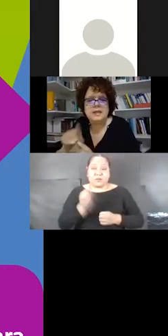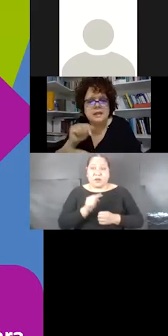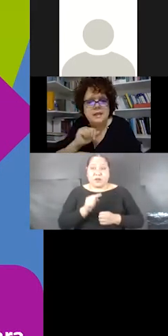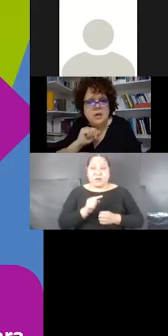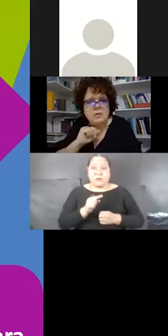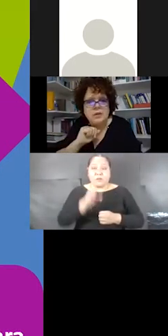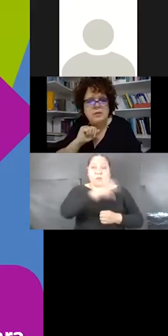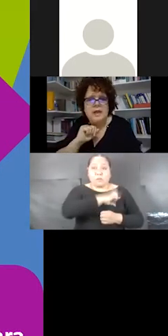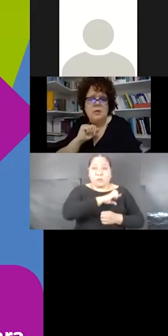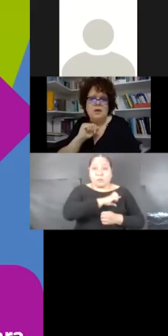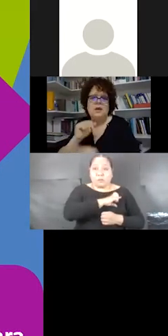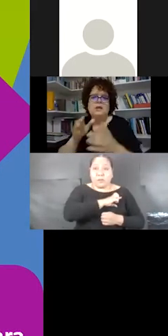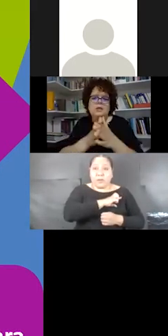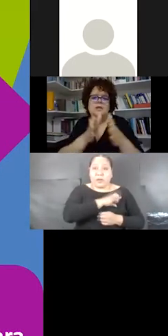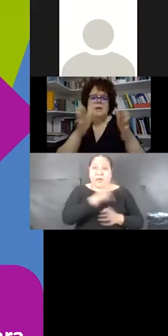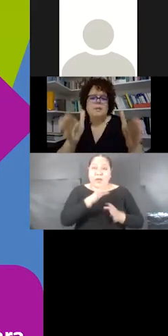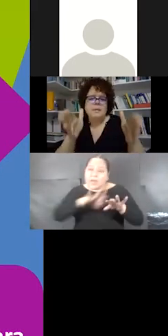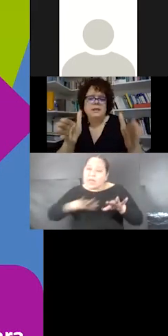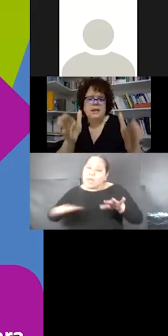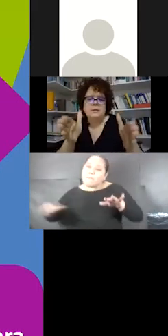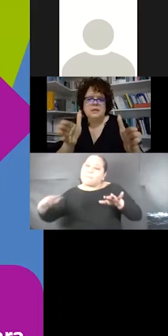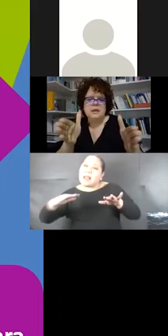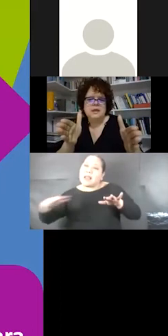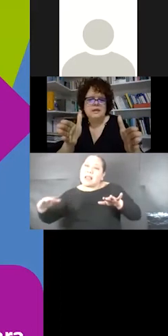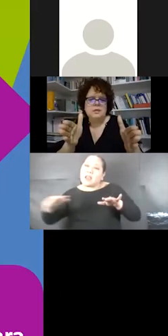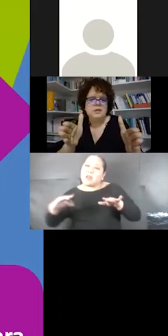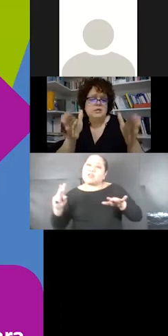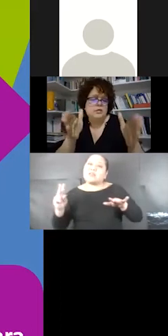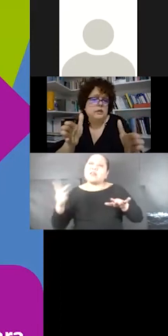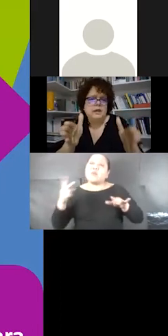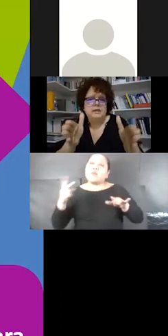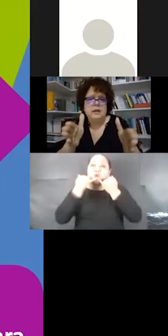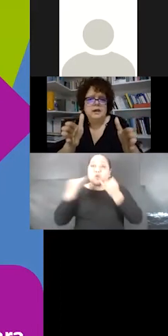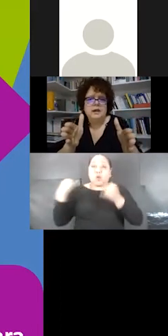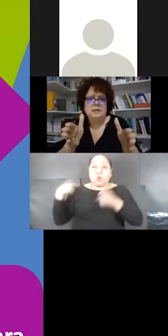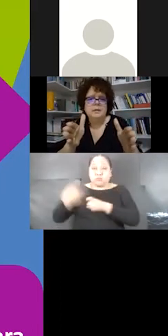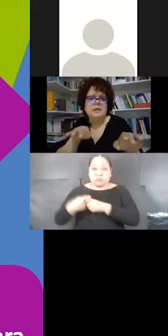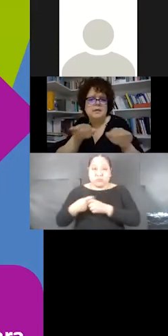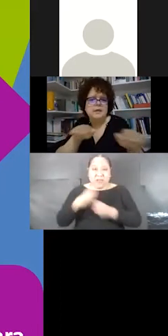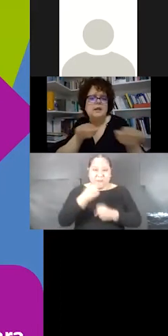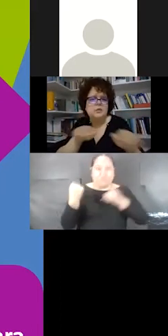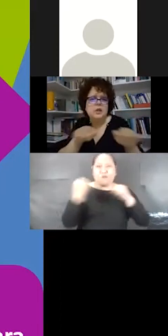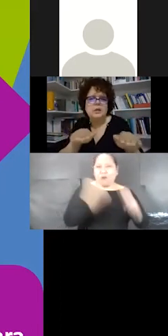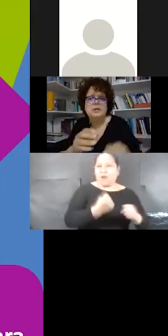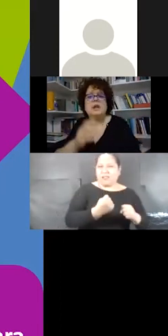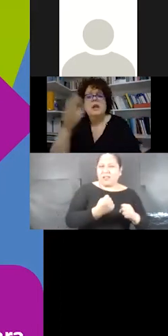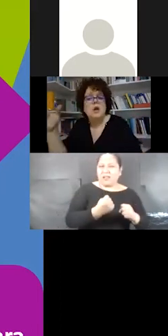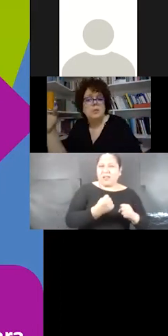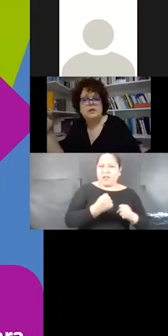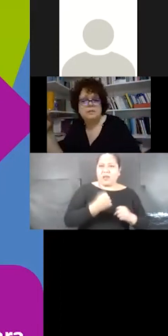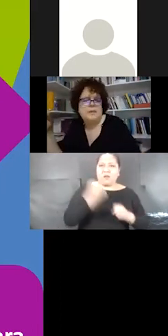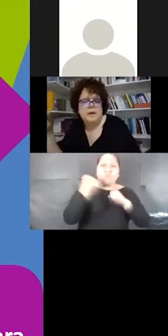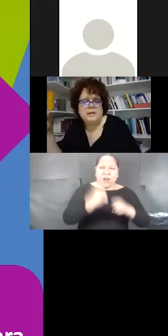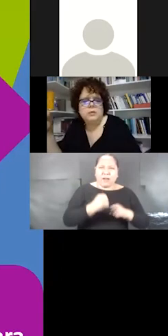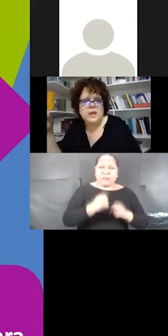enseñanza del castellano como segunda lengua. Entonces, si en primaria tenemos esa educación fuerte, que está bien llevada a las dos lenguas,